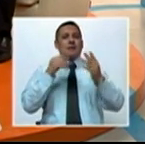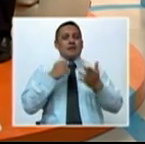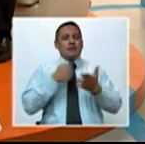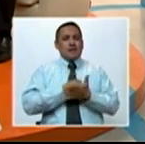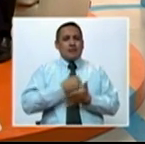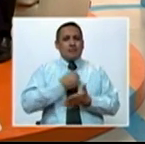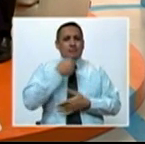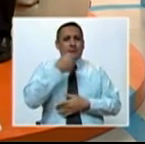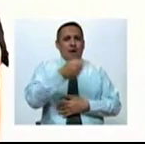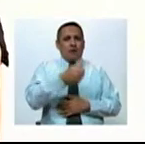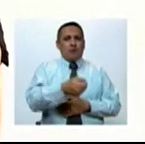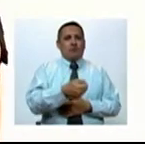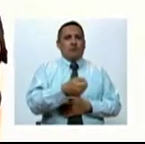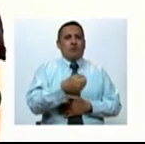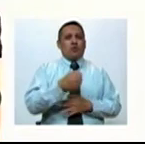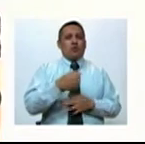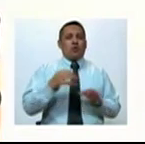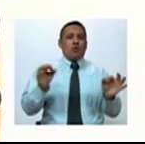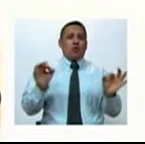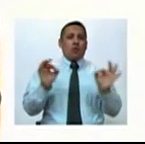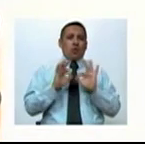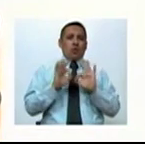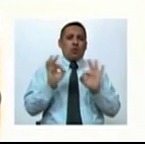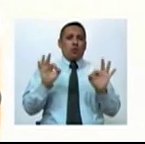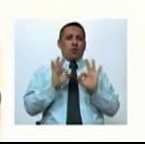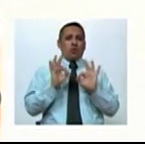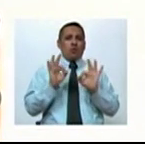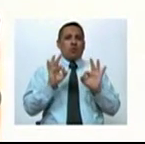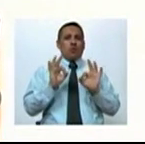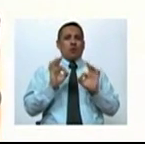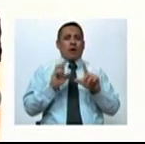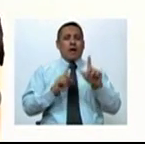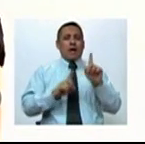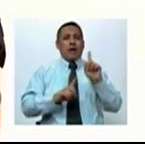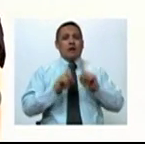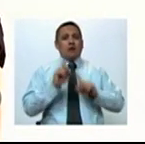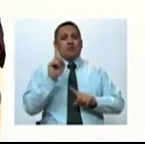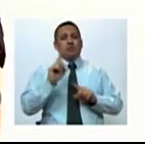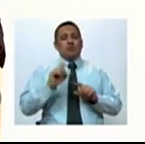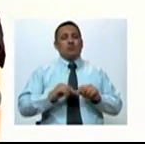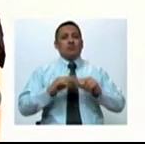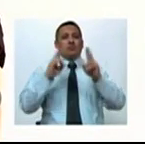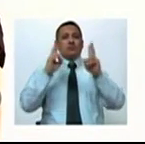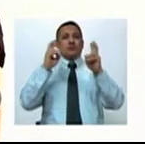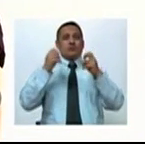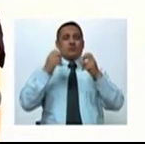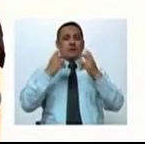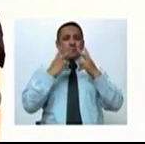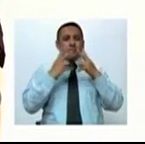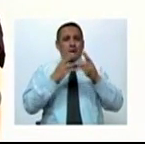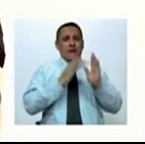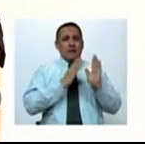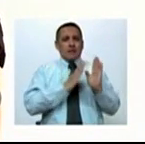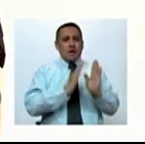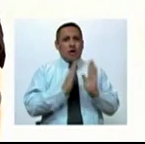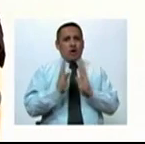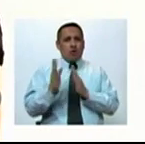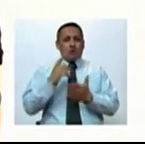o por un tema de orden tributario también se habla